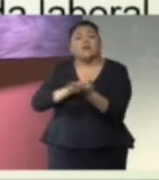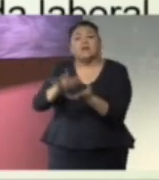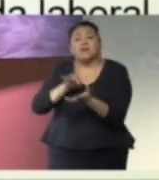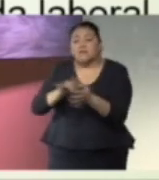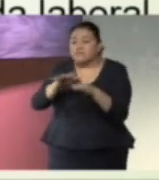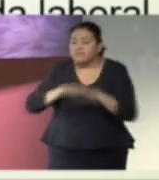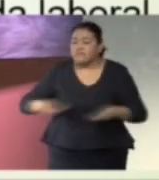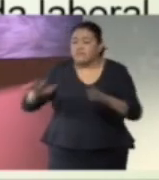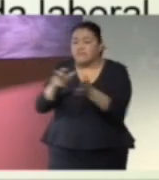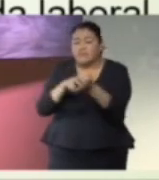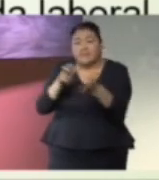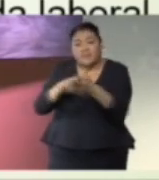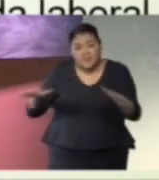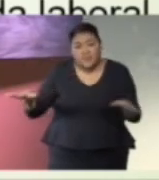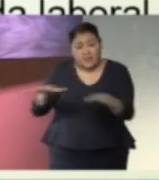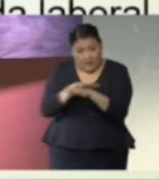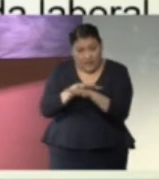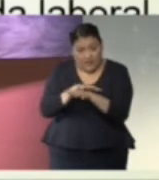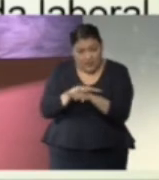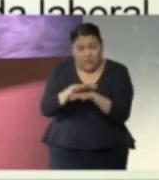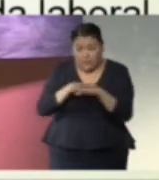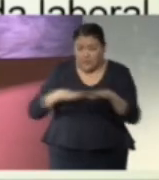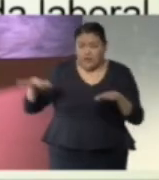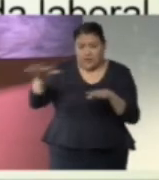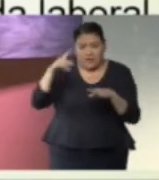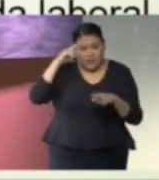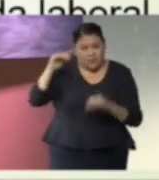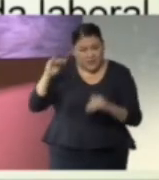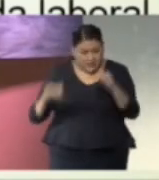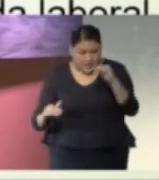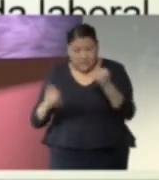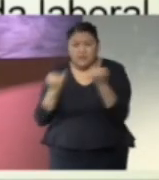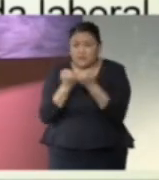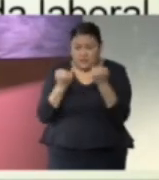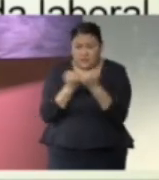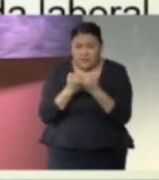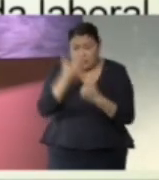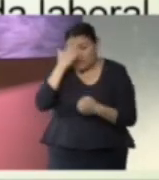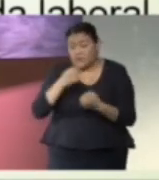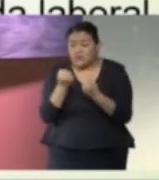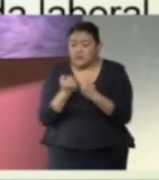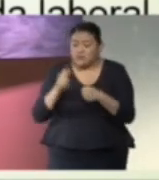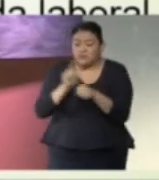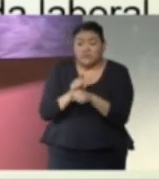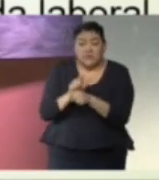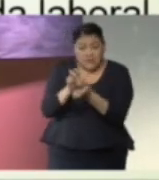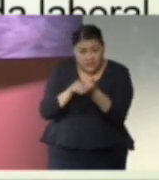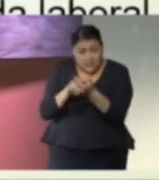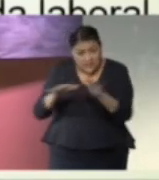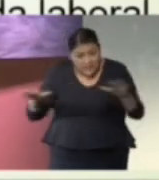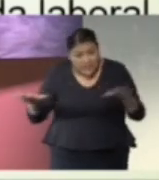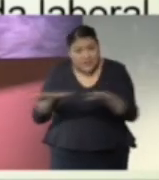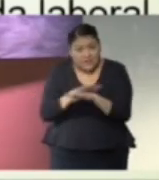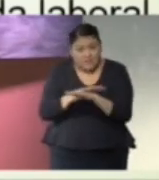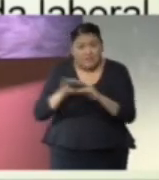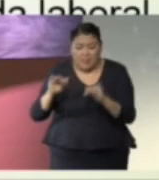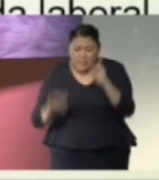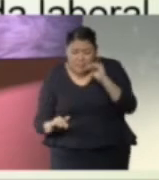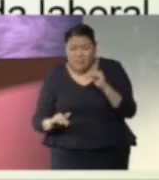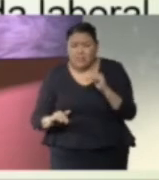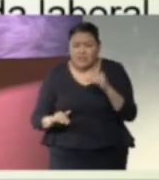realidades de desigualdad entre hombres y mujeres, pero además de desigualdad social presentes en el mercado de trabajo,